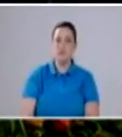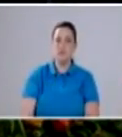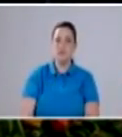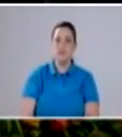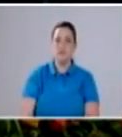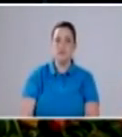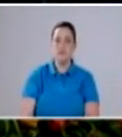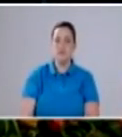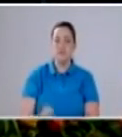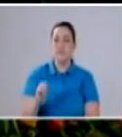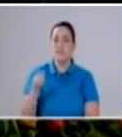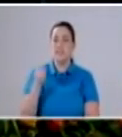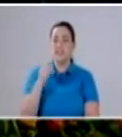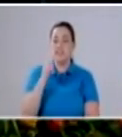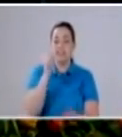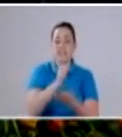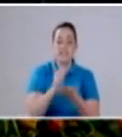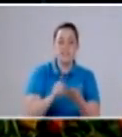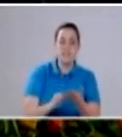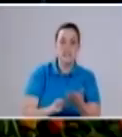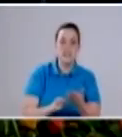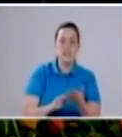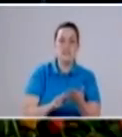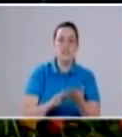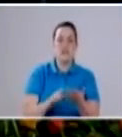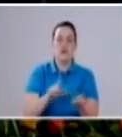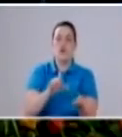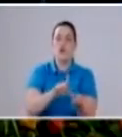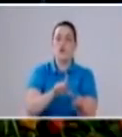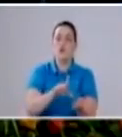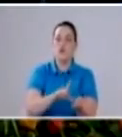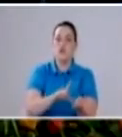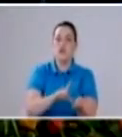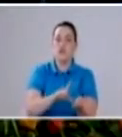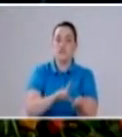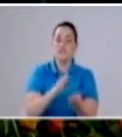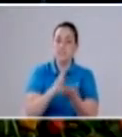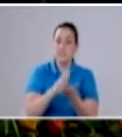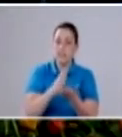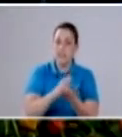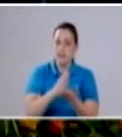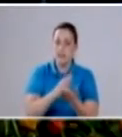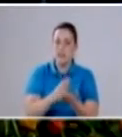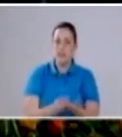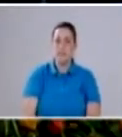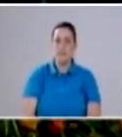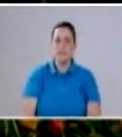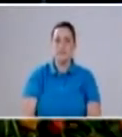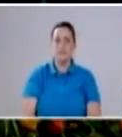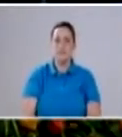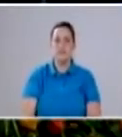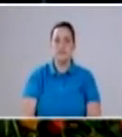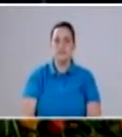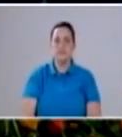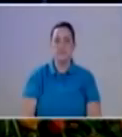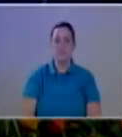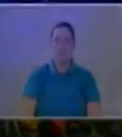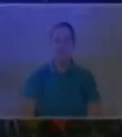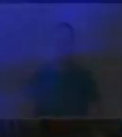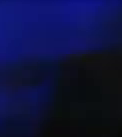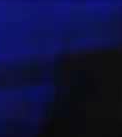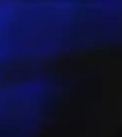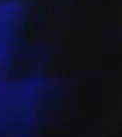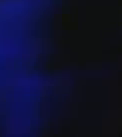Lucas. Porque él lo capturó y lo puso de esta manera. Yo quisiera que le acercáramos el zoom, aunque el desarrollo del tema no